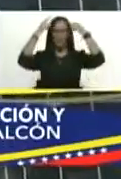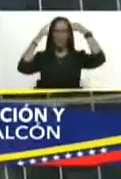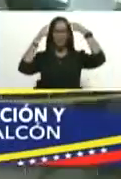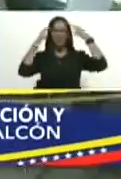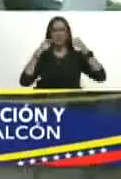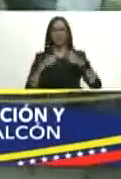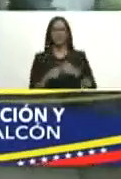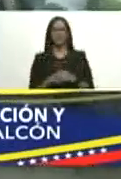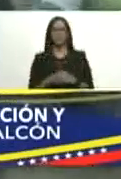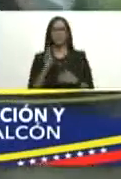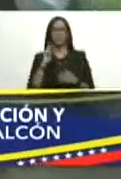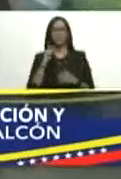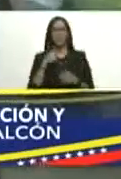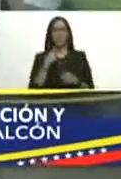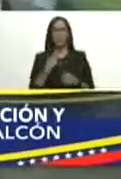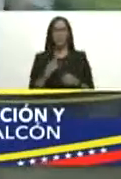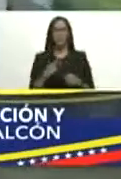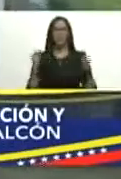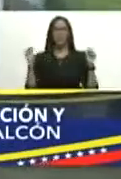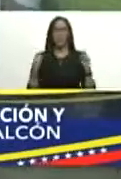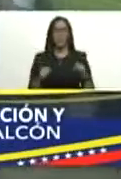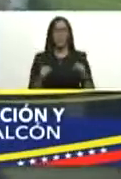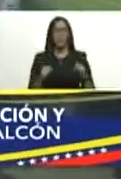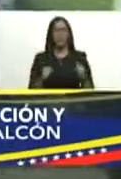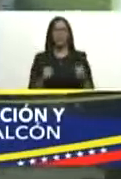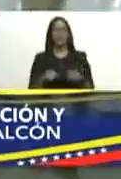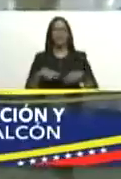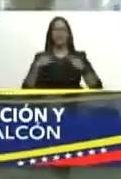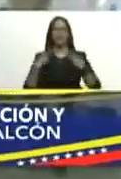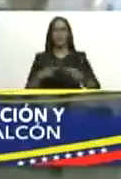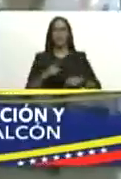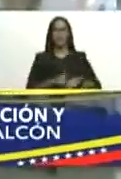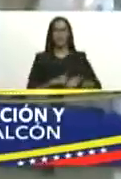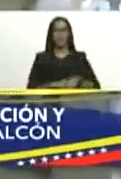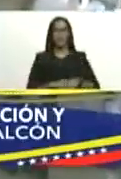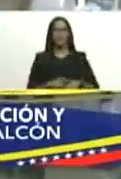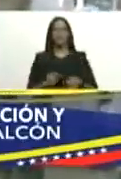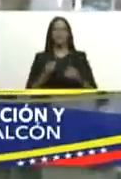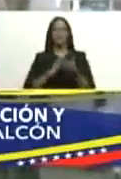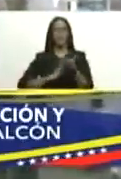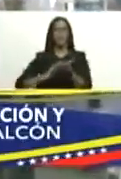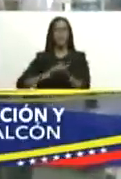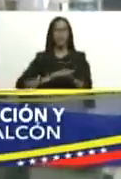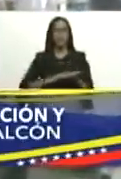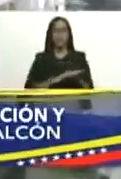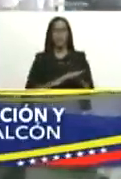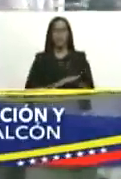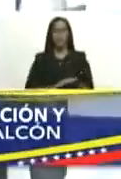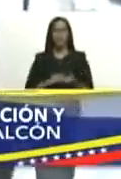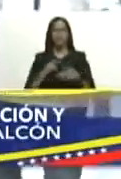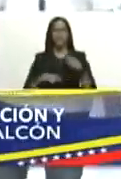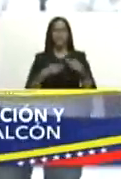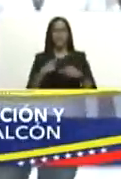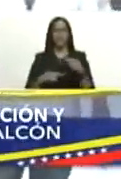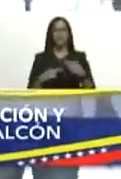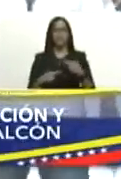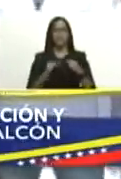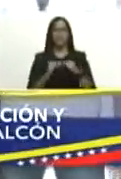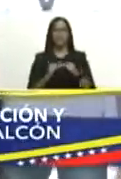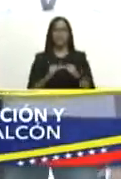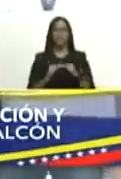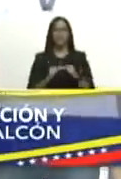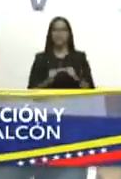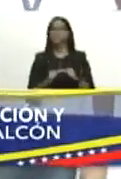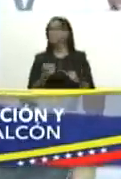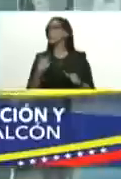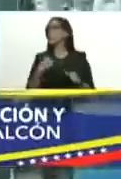como usted lo ha dicho, y que hoy, en el marco de la nueva época, de la renovación, de la revolución que permanentemente tenemos